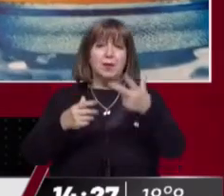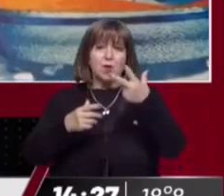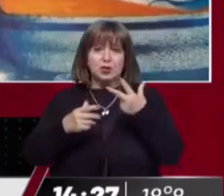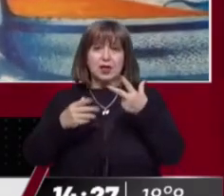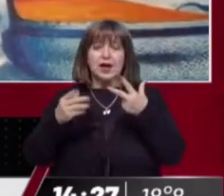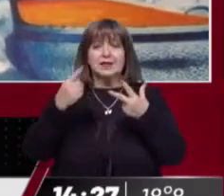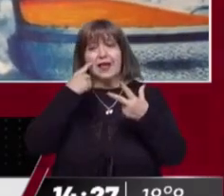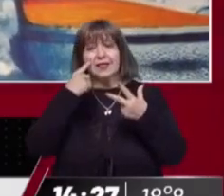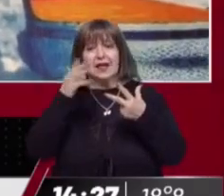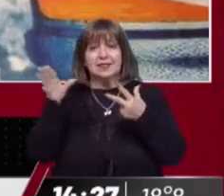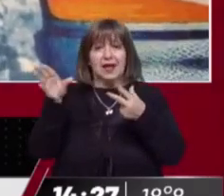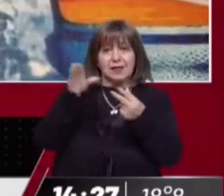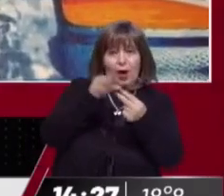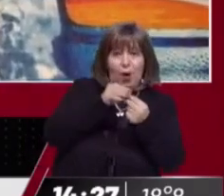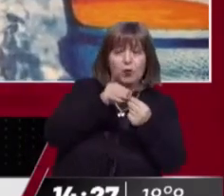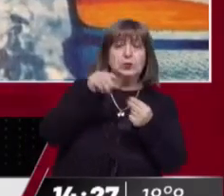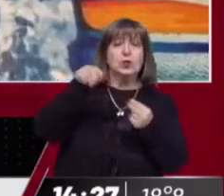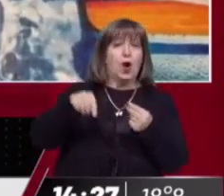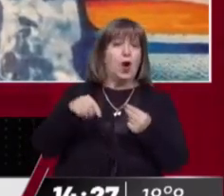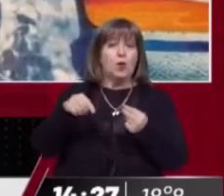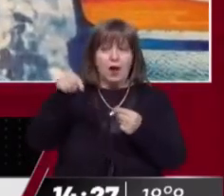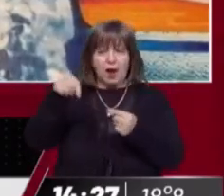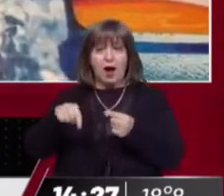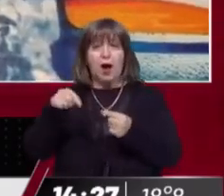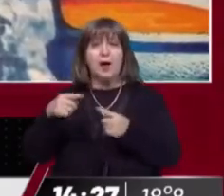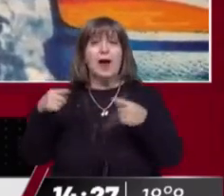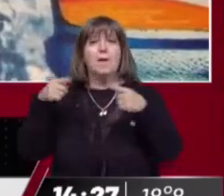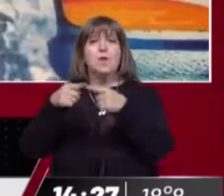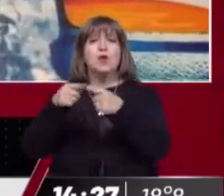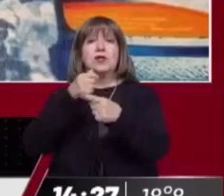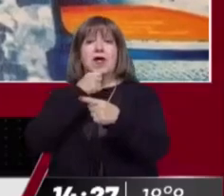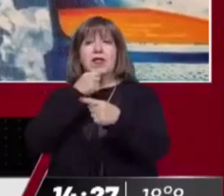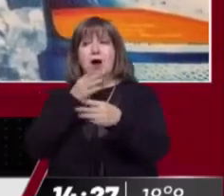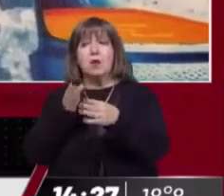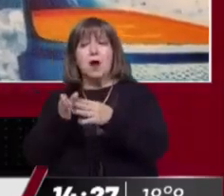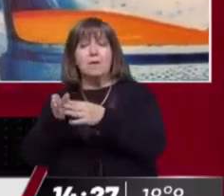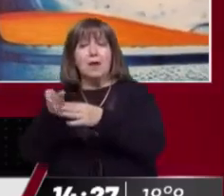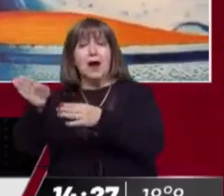mismo va a suceder con el agua que de Punta de Agua se le está enviando a La